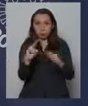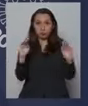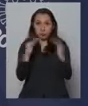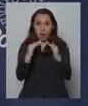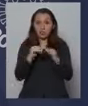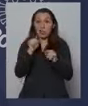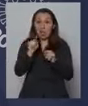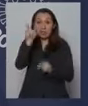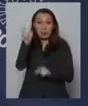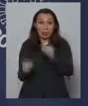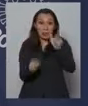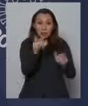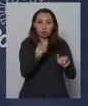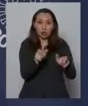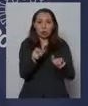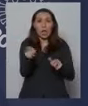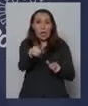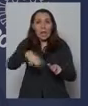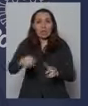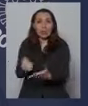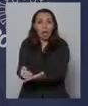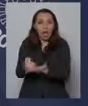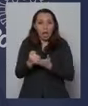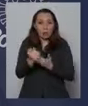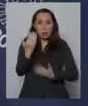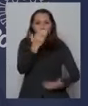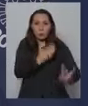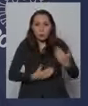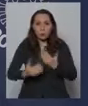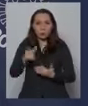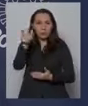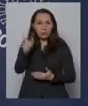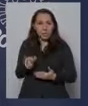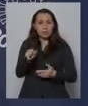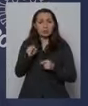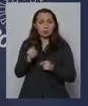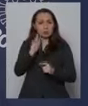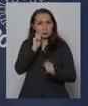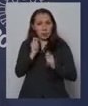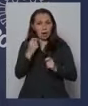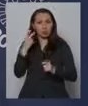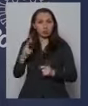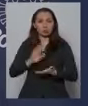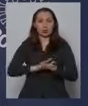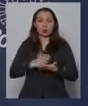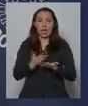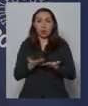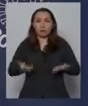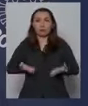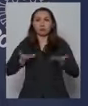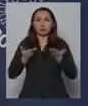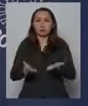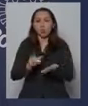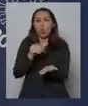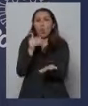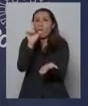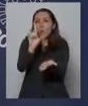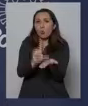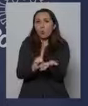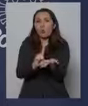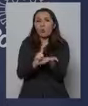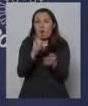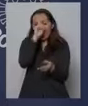son estas personas las que nos van a cuidar, son estas personas las que están arriesgando su salud en los